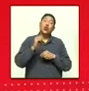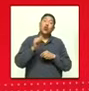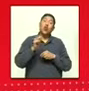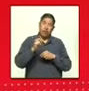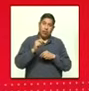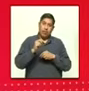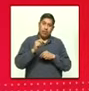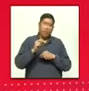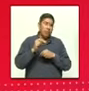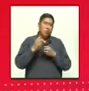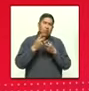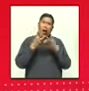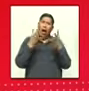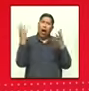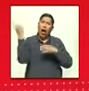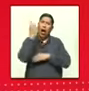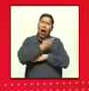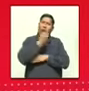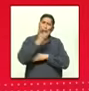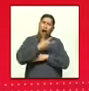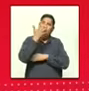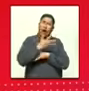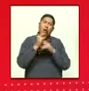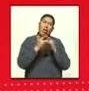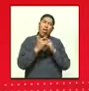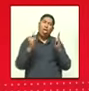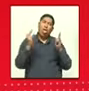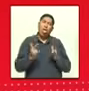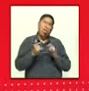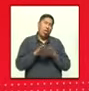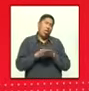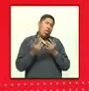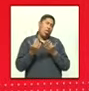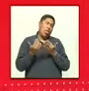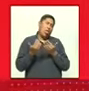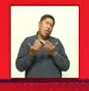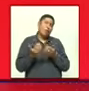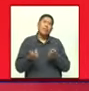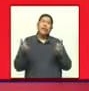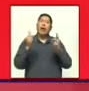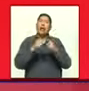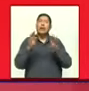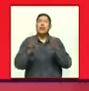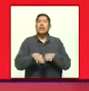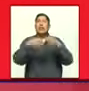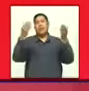estuvo varios días ahí esperando, acampando, hasta que se abrieron las puertas del campo ferial.